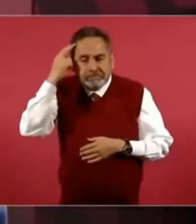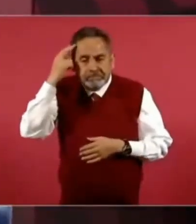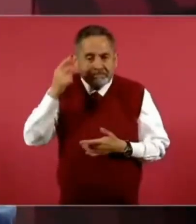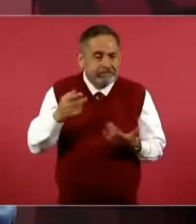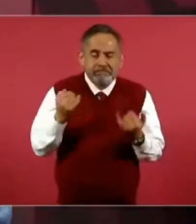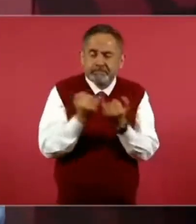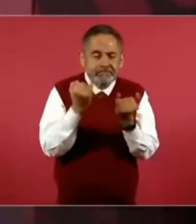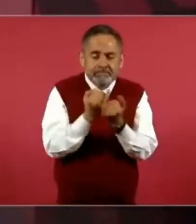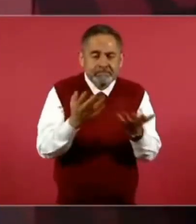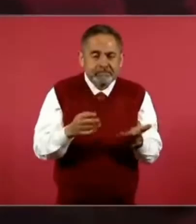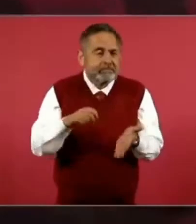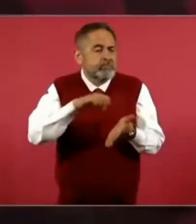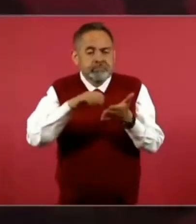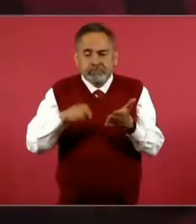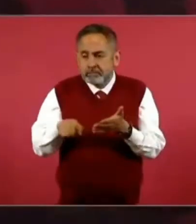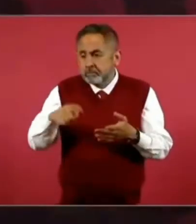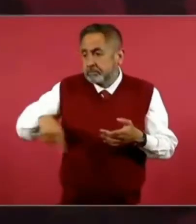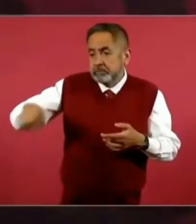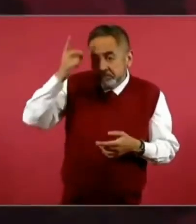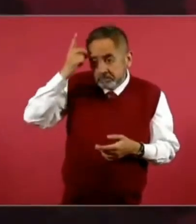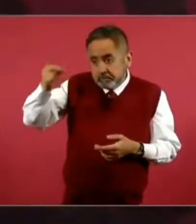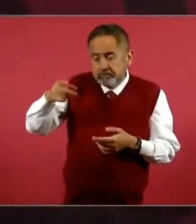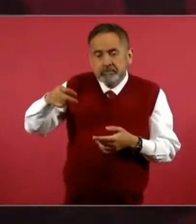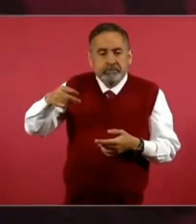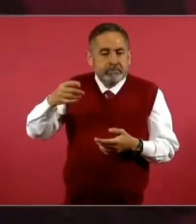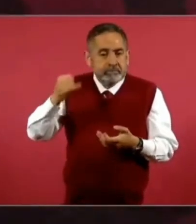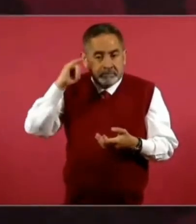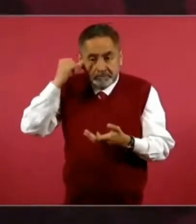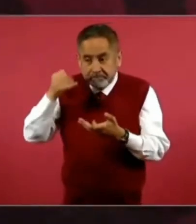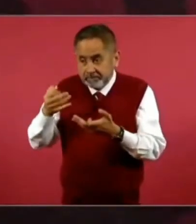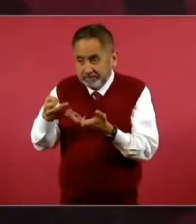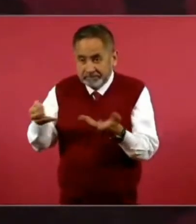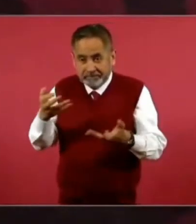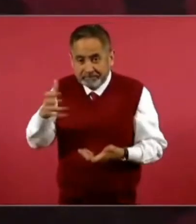Desaparecen el derecho de los campesinos a la tierra,